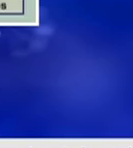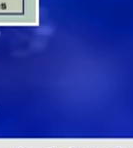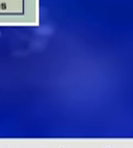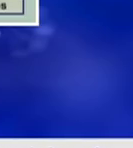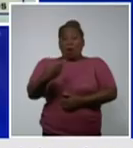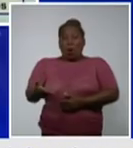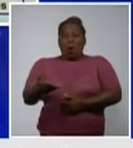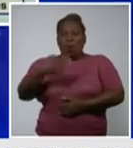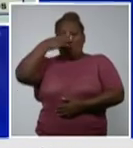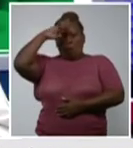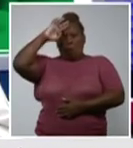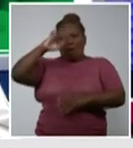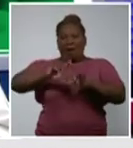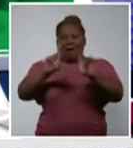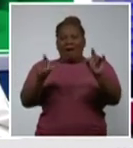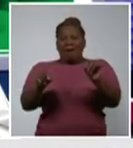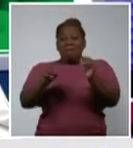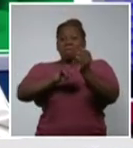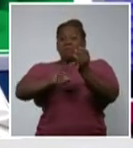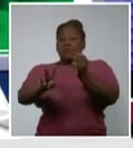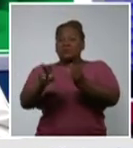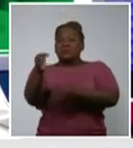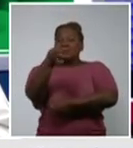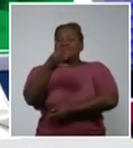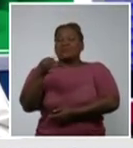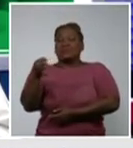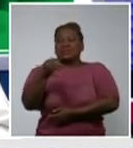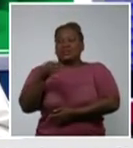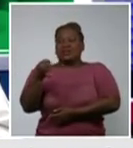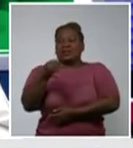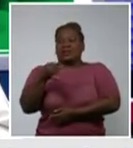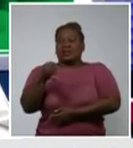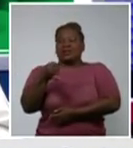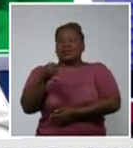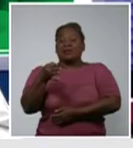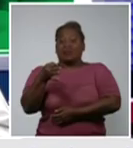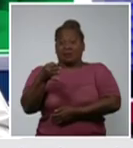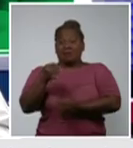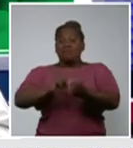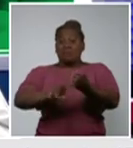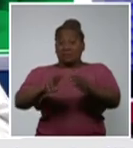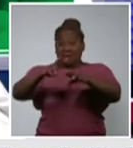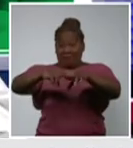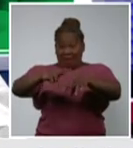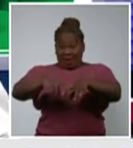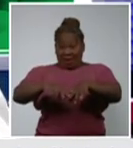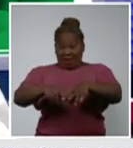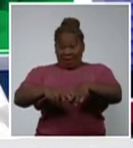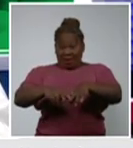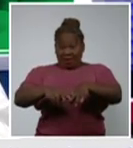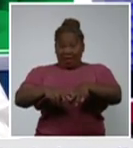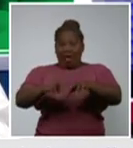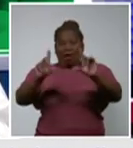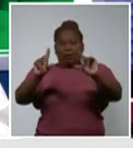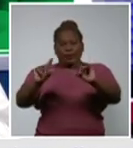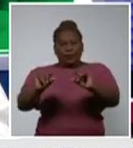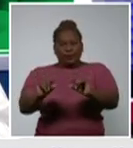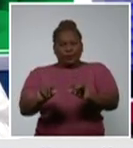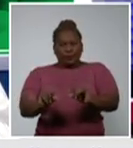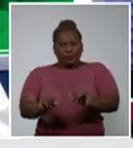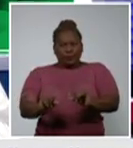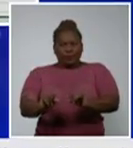provincias y por municipios. La provincia de La Habana con una reducción en el número de